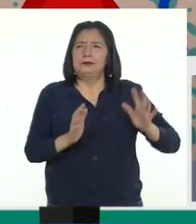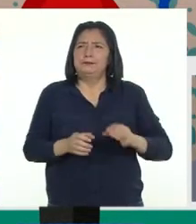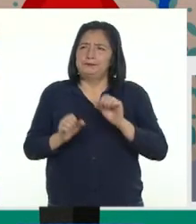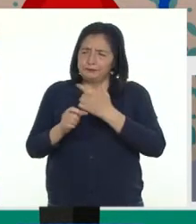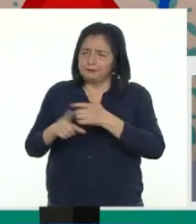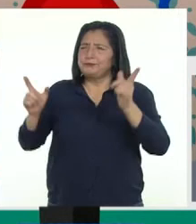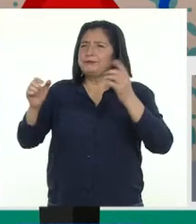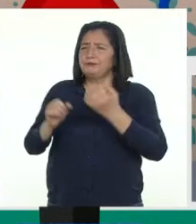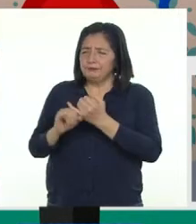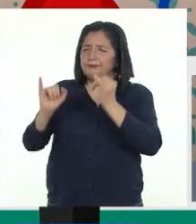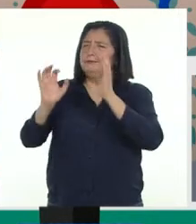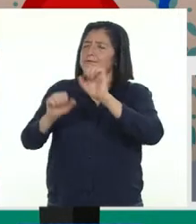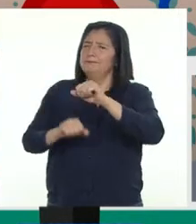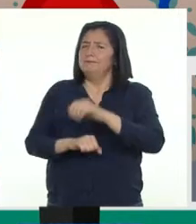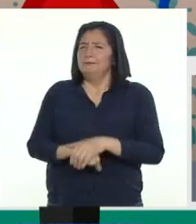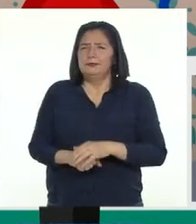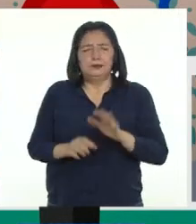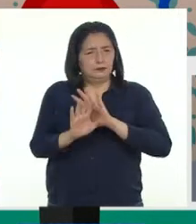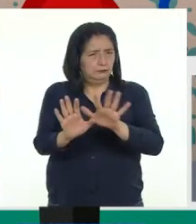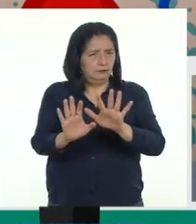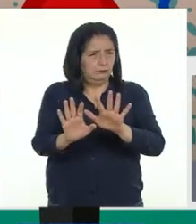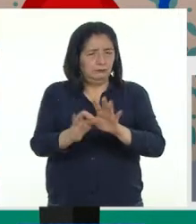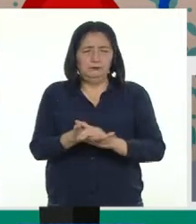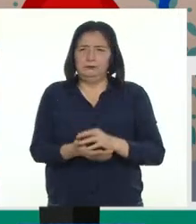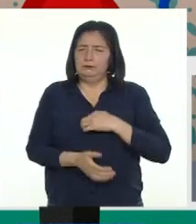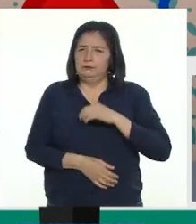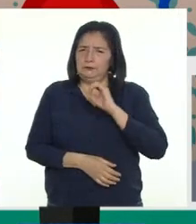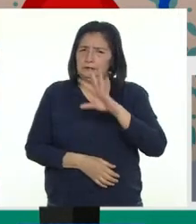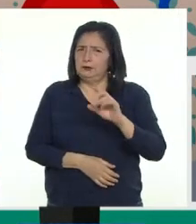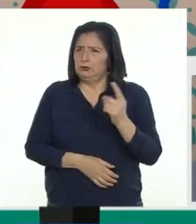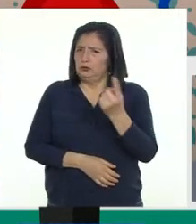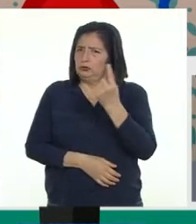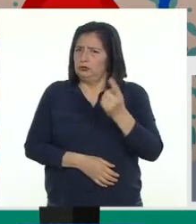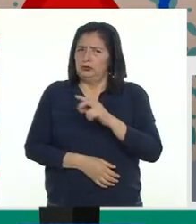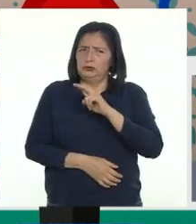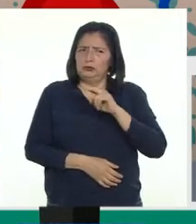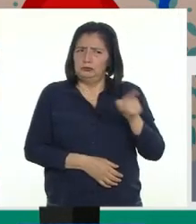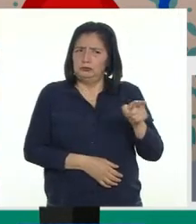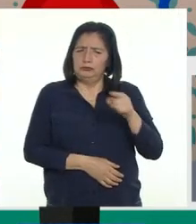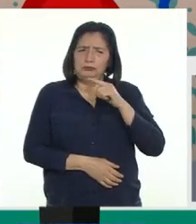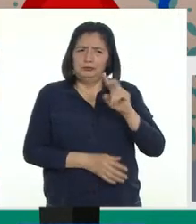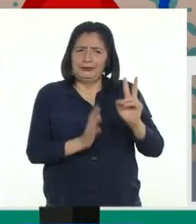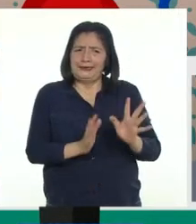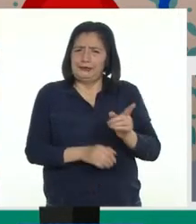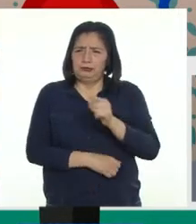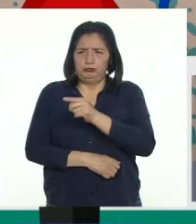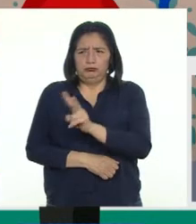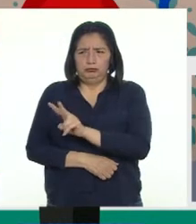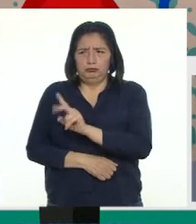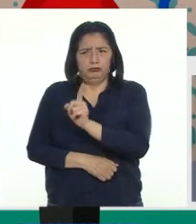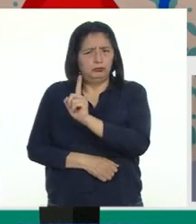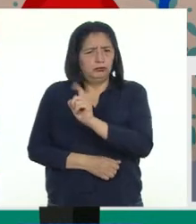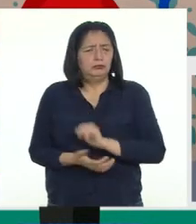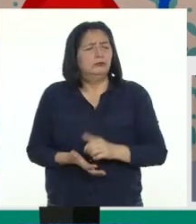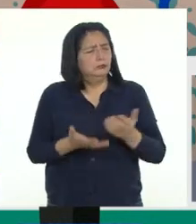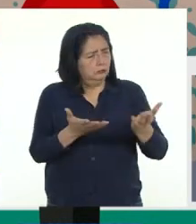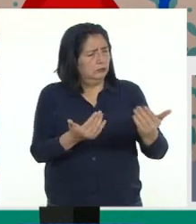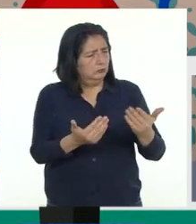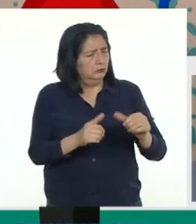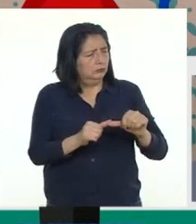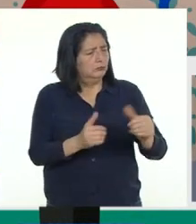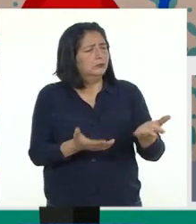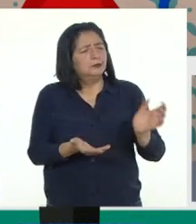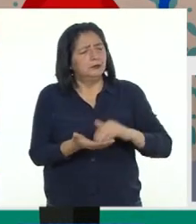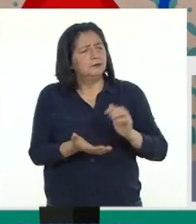¡E independientes! ¡Basta! Dije que solo hable Vera, no ustedes. Sigue, Vera.